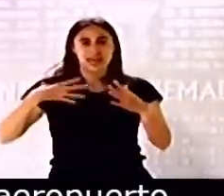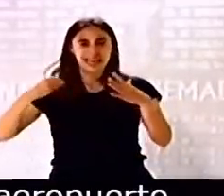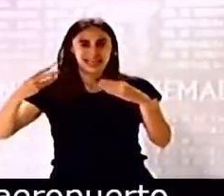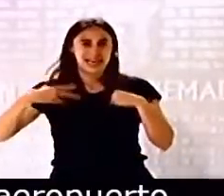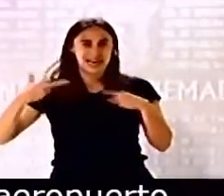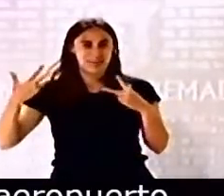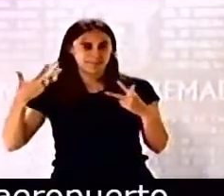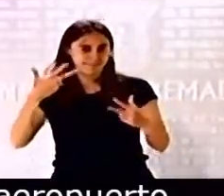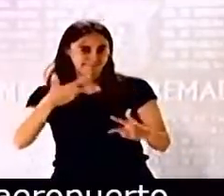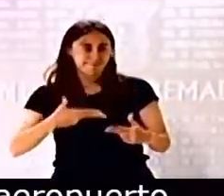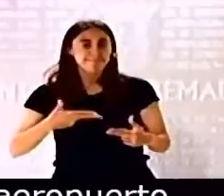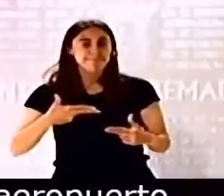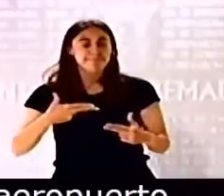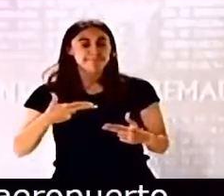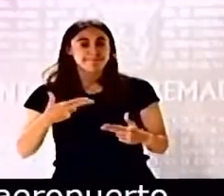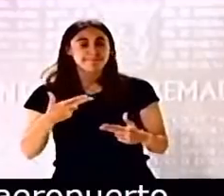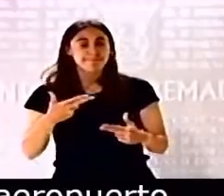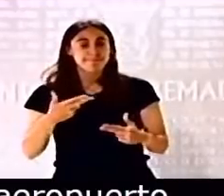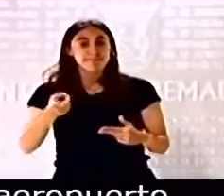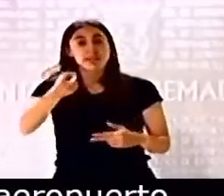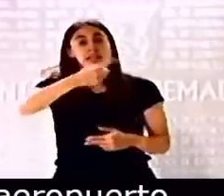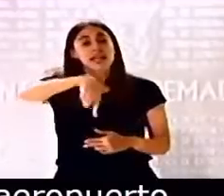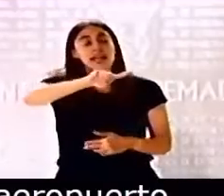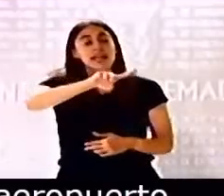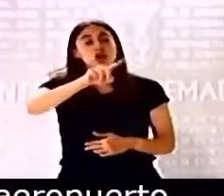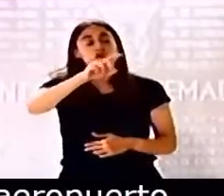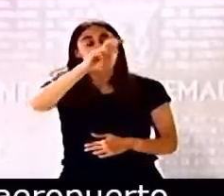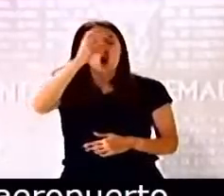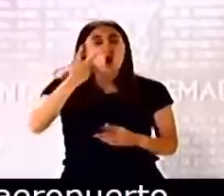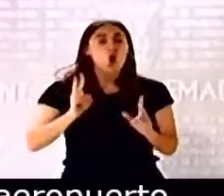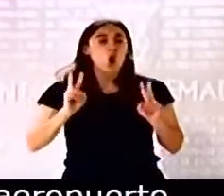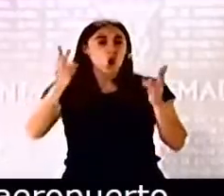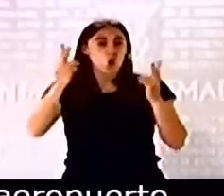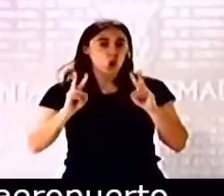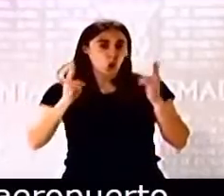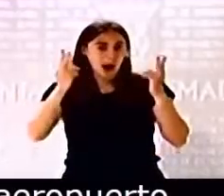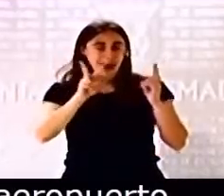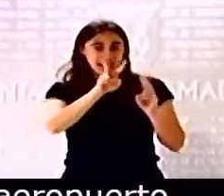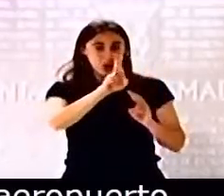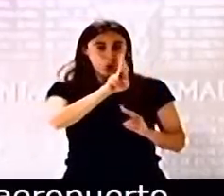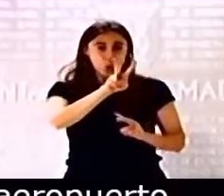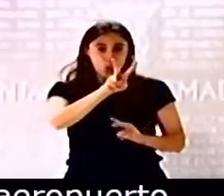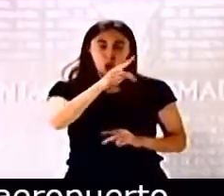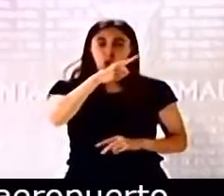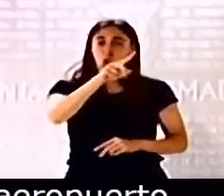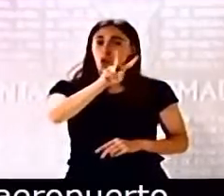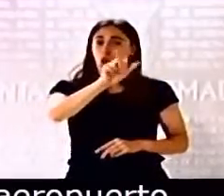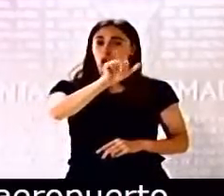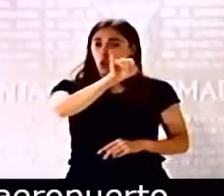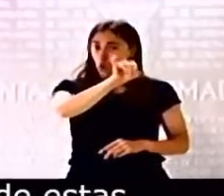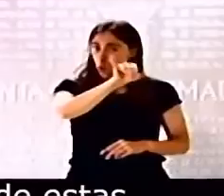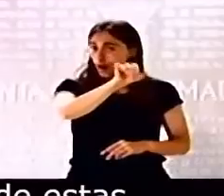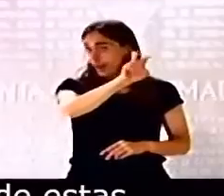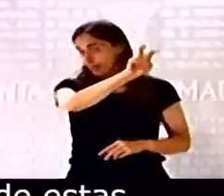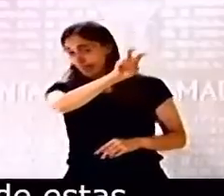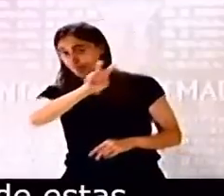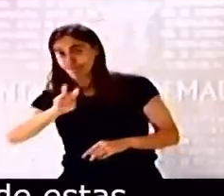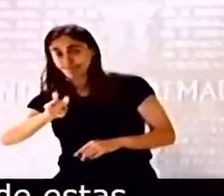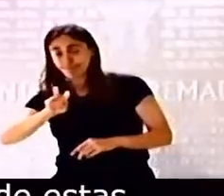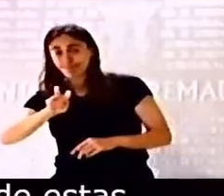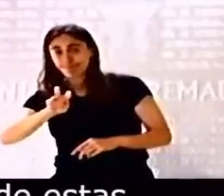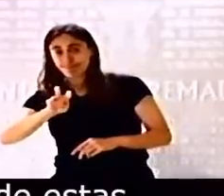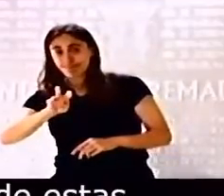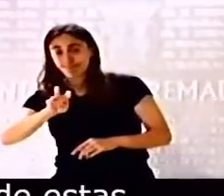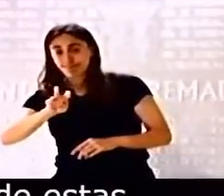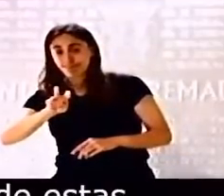El origen de estos esquiladores es de origen uruguayo, provienen de Uruguay, mejor dicho, que